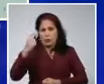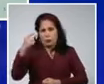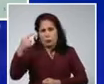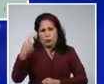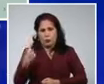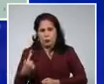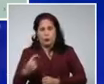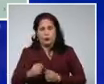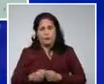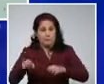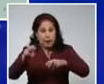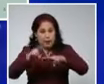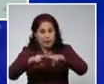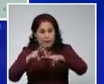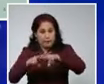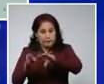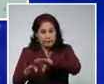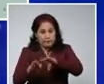La Habana,